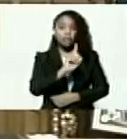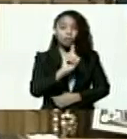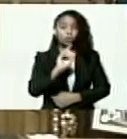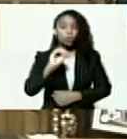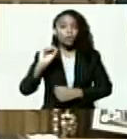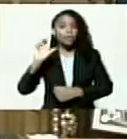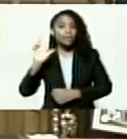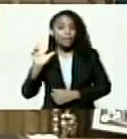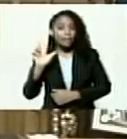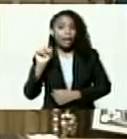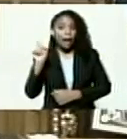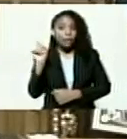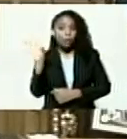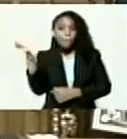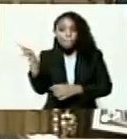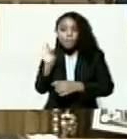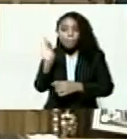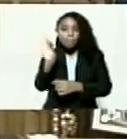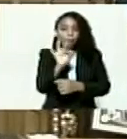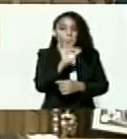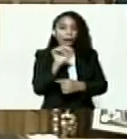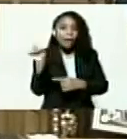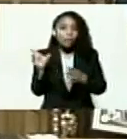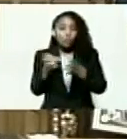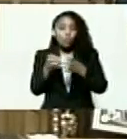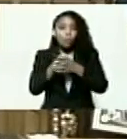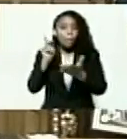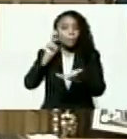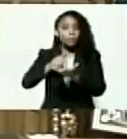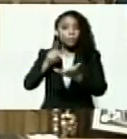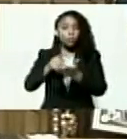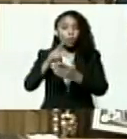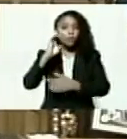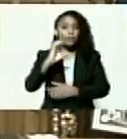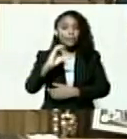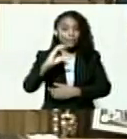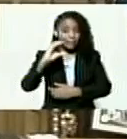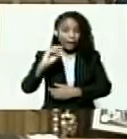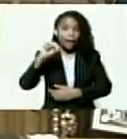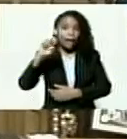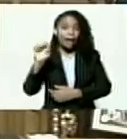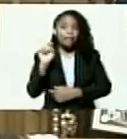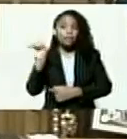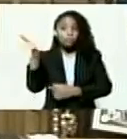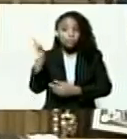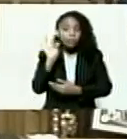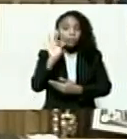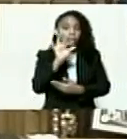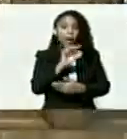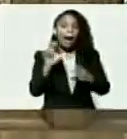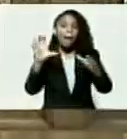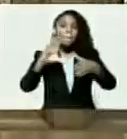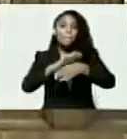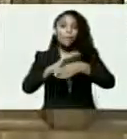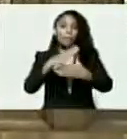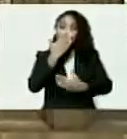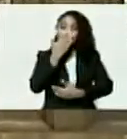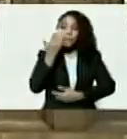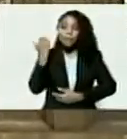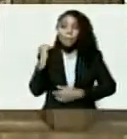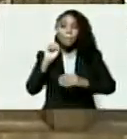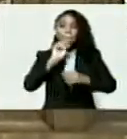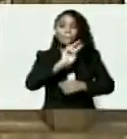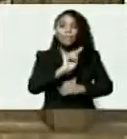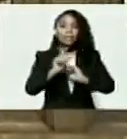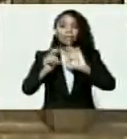103 fueron considerados por este Comité de Postulaciones Electorales como elegibles, y el martes pasado, el